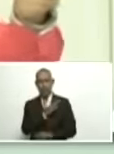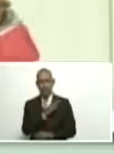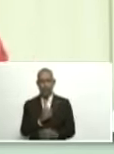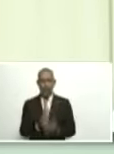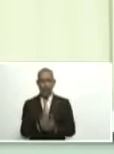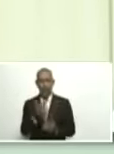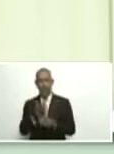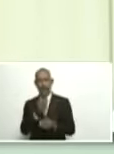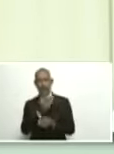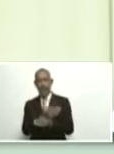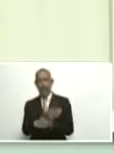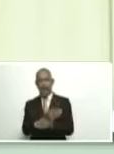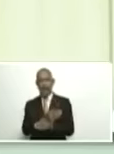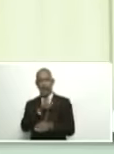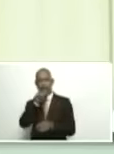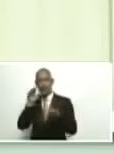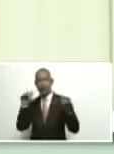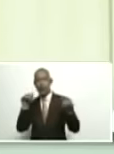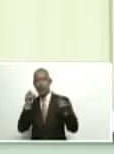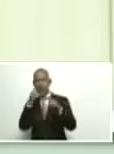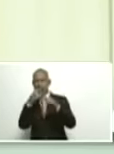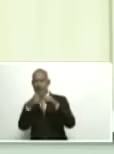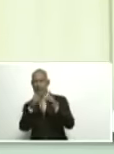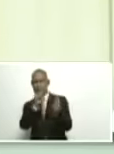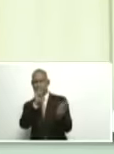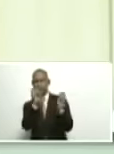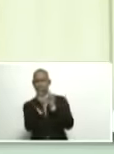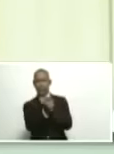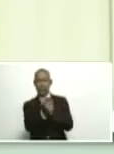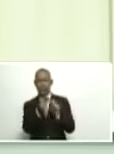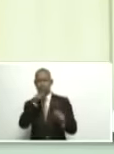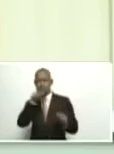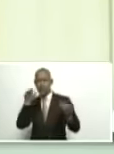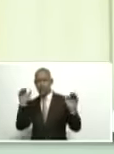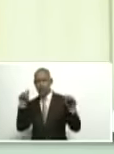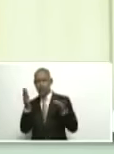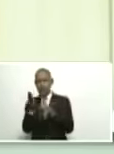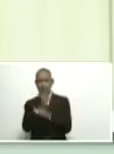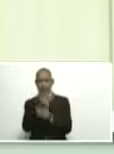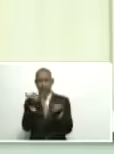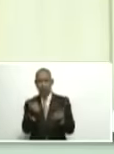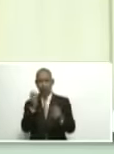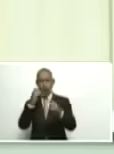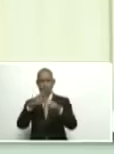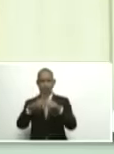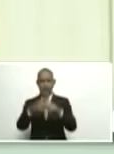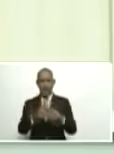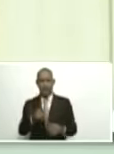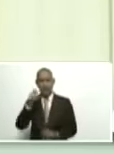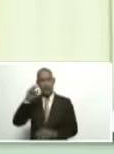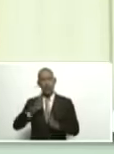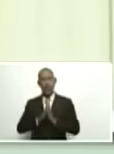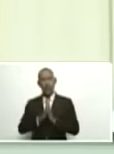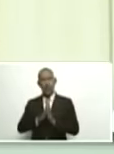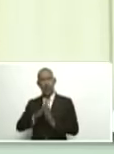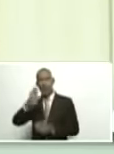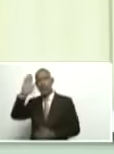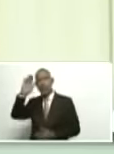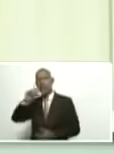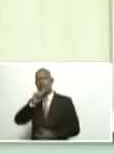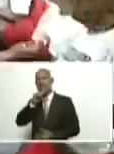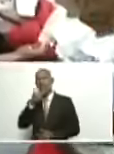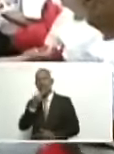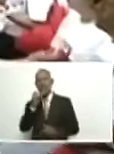antes era Twitter. ¿Ustedes se acuerdan algo que se llamaba Twitter? Levanten la mano los que tienen Twitter.